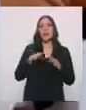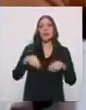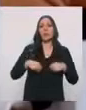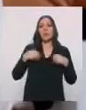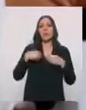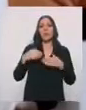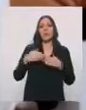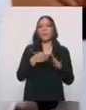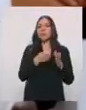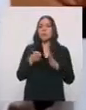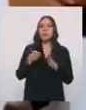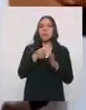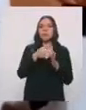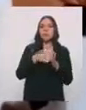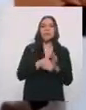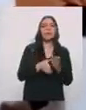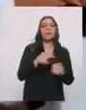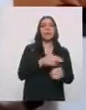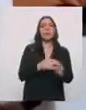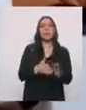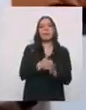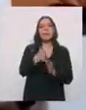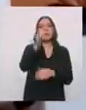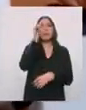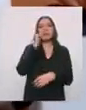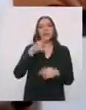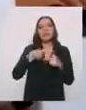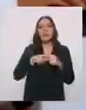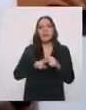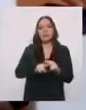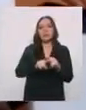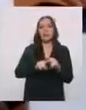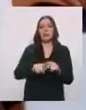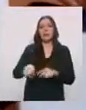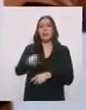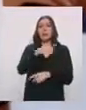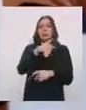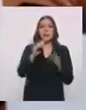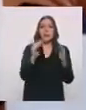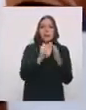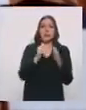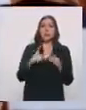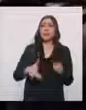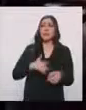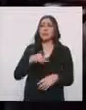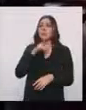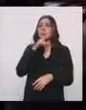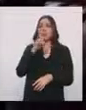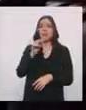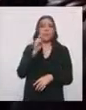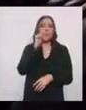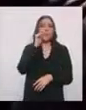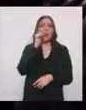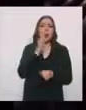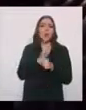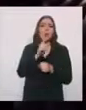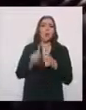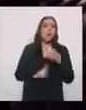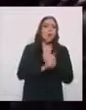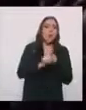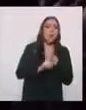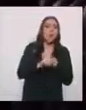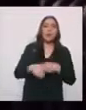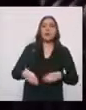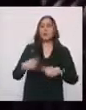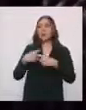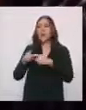proceso, esto se los trasciendo muy bien en casa. Ustedes no se preocupen, no importa en ese proceso de adversidad que puedan estar viviendo ahorita, la resiliencia